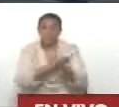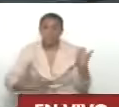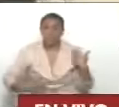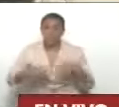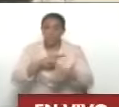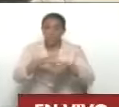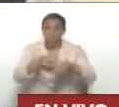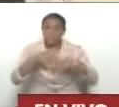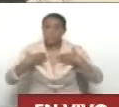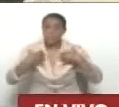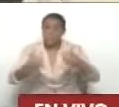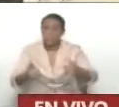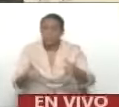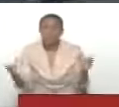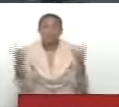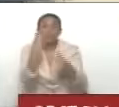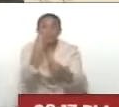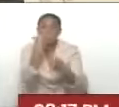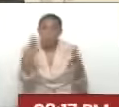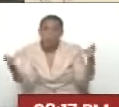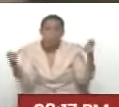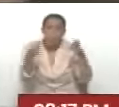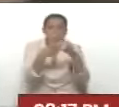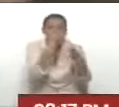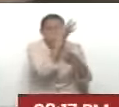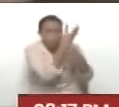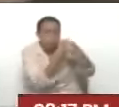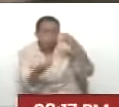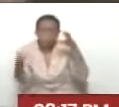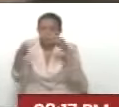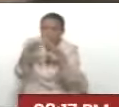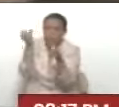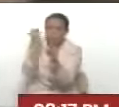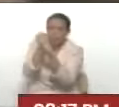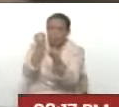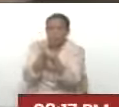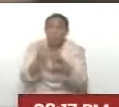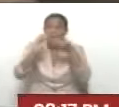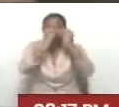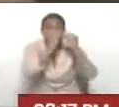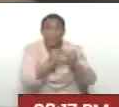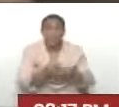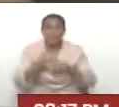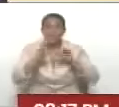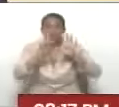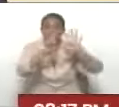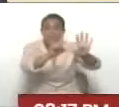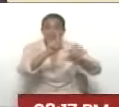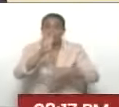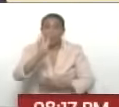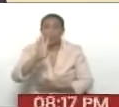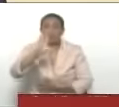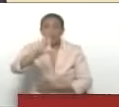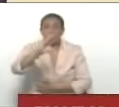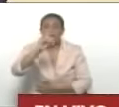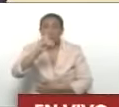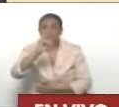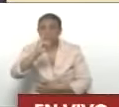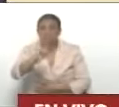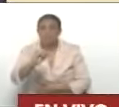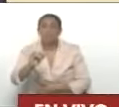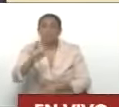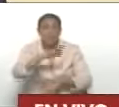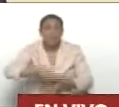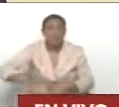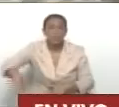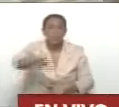un solo equipo trabajando para rehabilitar los 64 CDI que están en